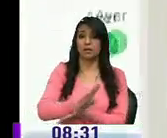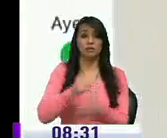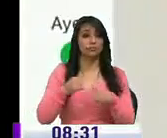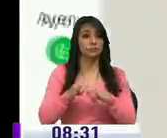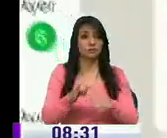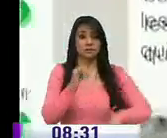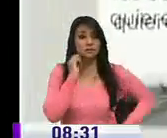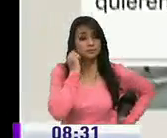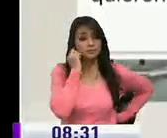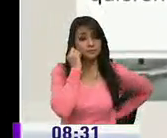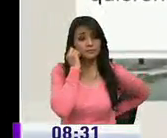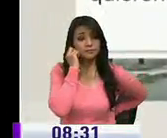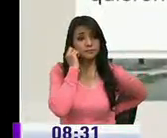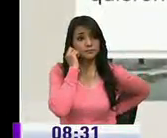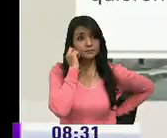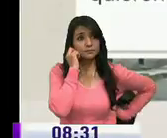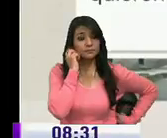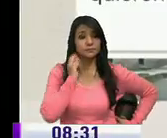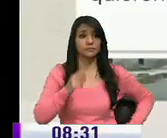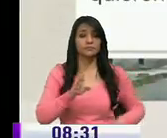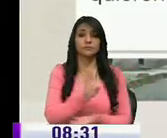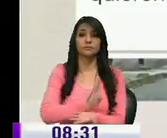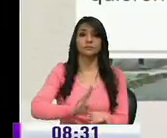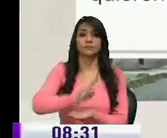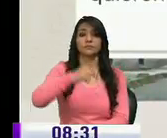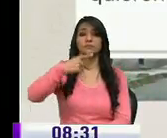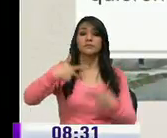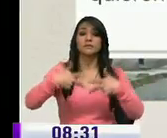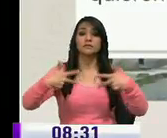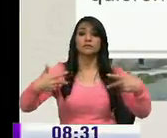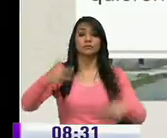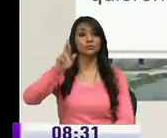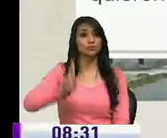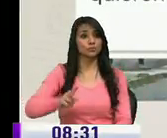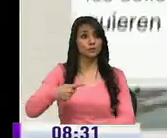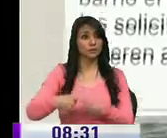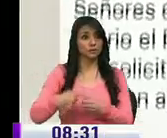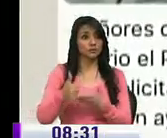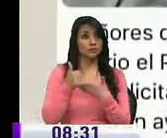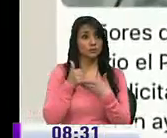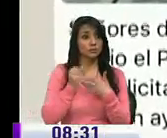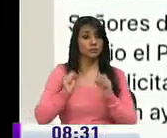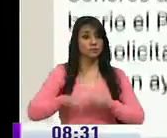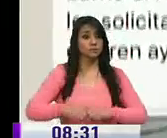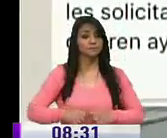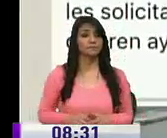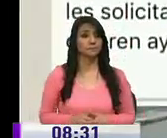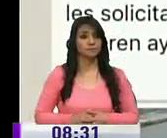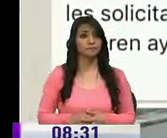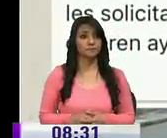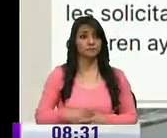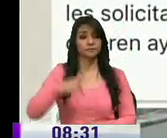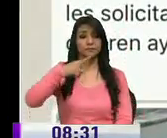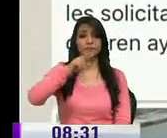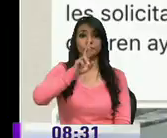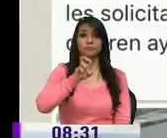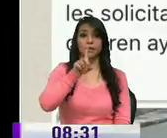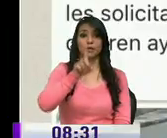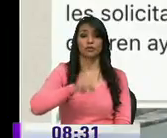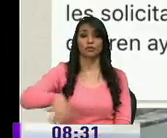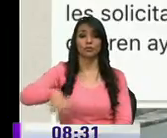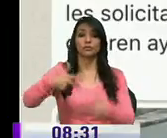ustedes. Sector Prado de Chillogallo, sur de Quito, ayuda. Vean esto. Prado y Chillogallo, calle